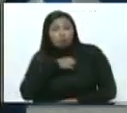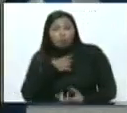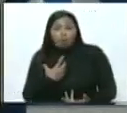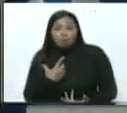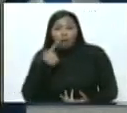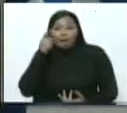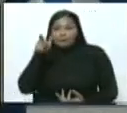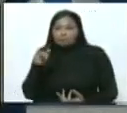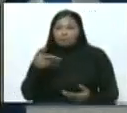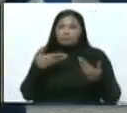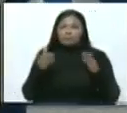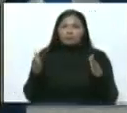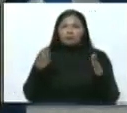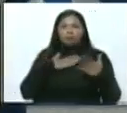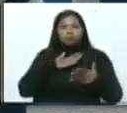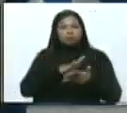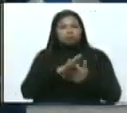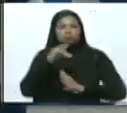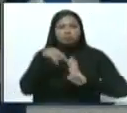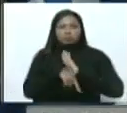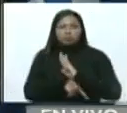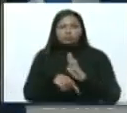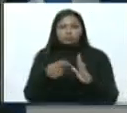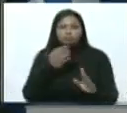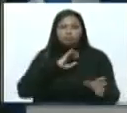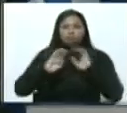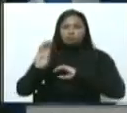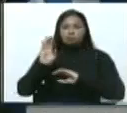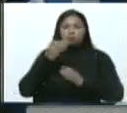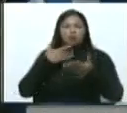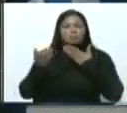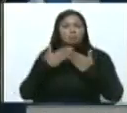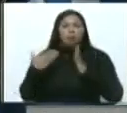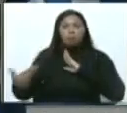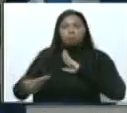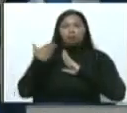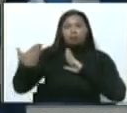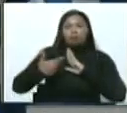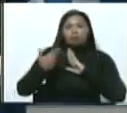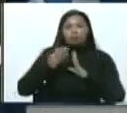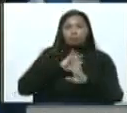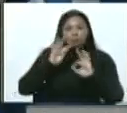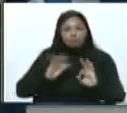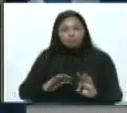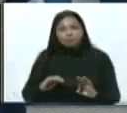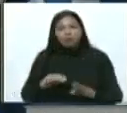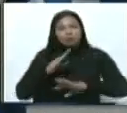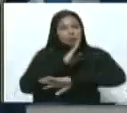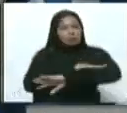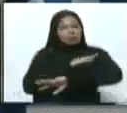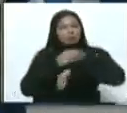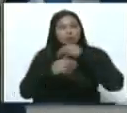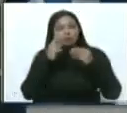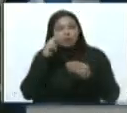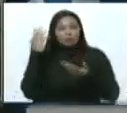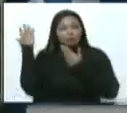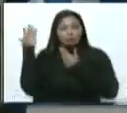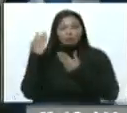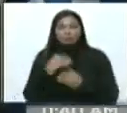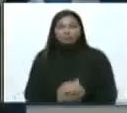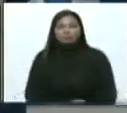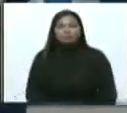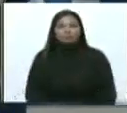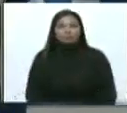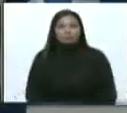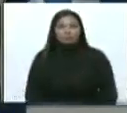estas personas que internamente como apátridas dan estos ataques, tratarlos sino como aquí ustedes ven,